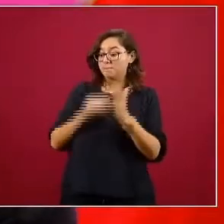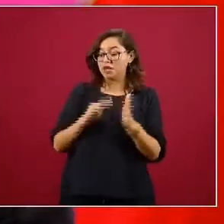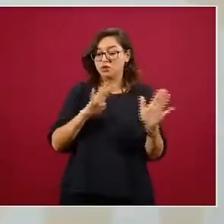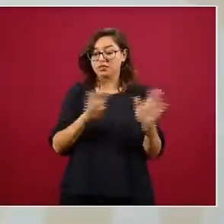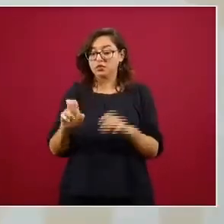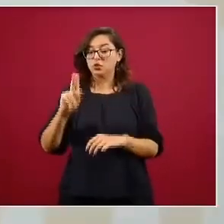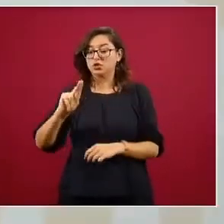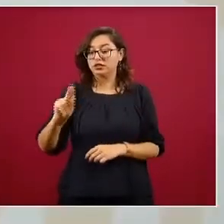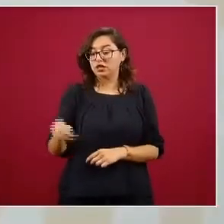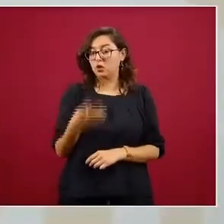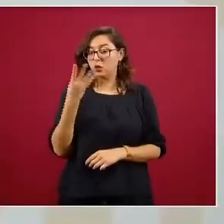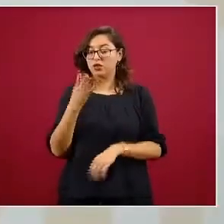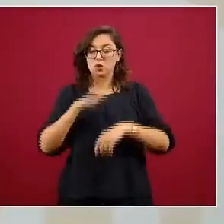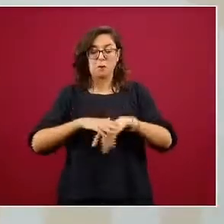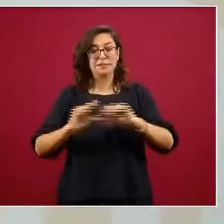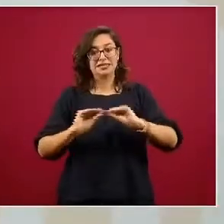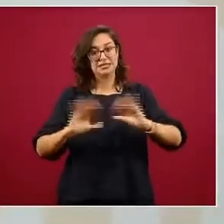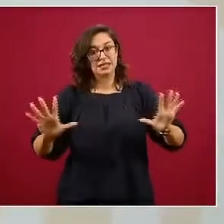fuera explícito.